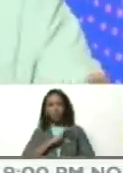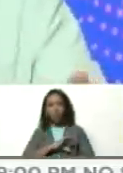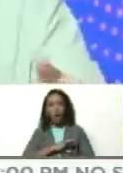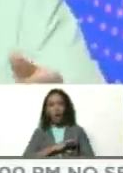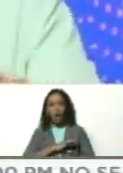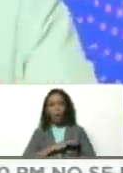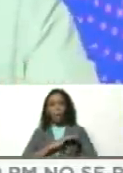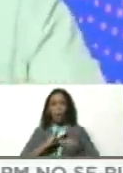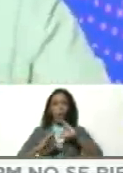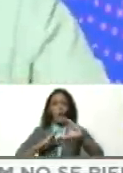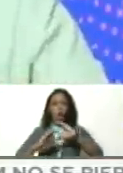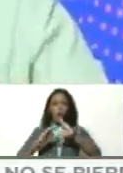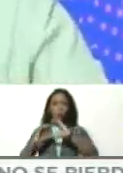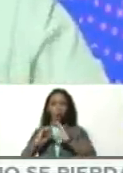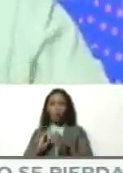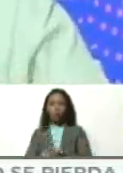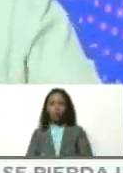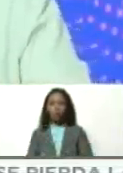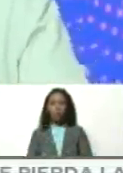medios de comunicación.